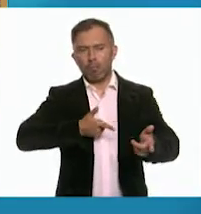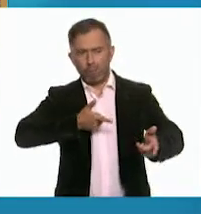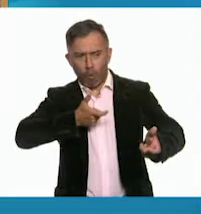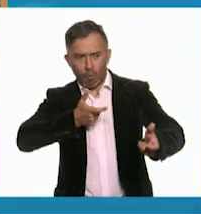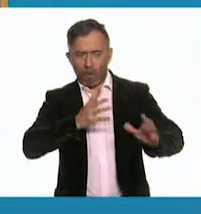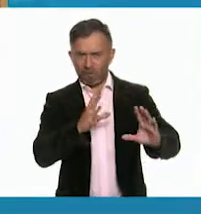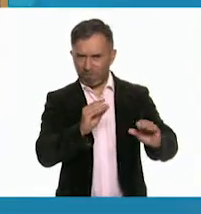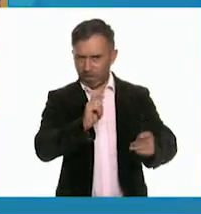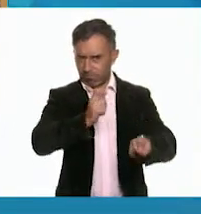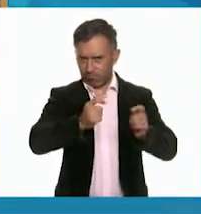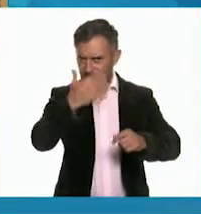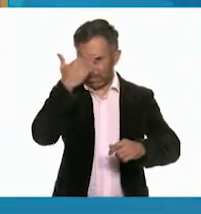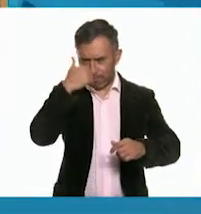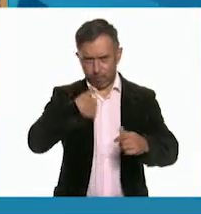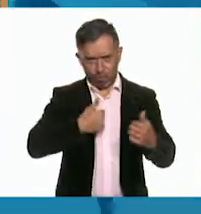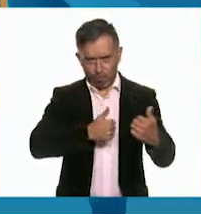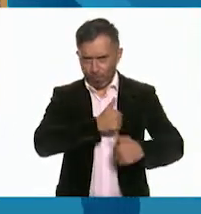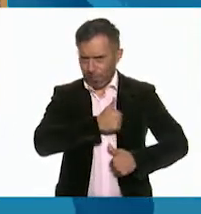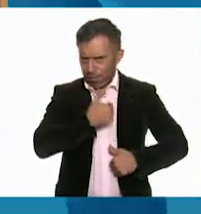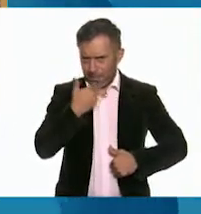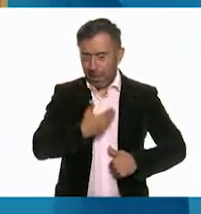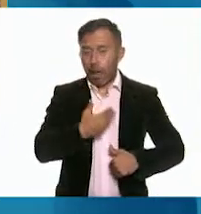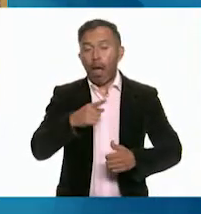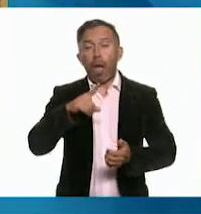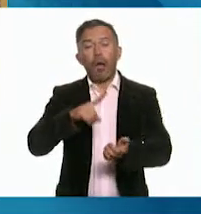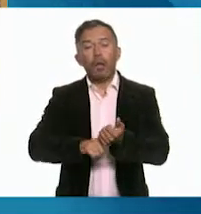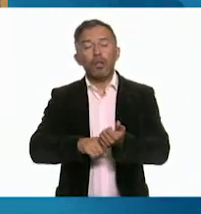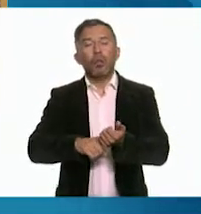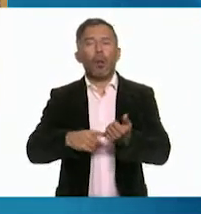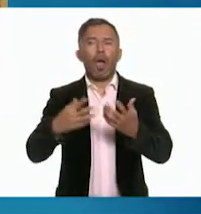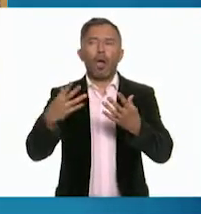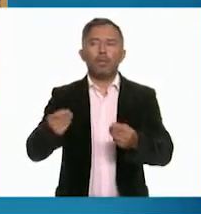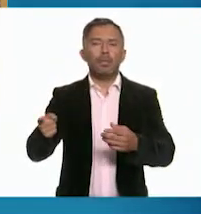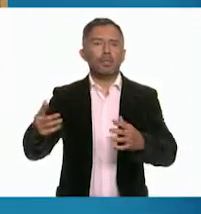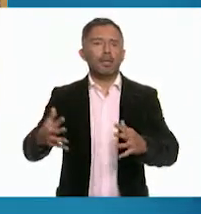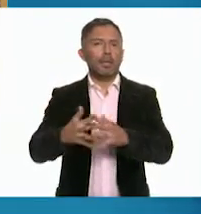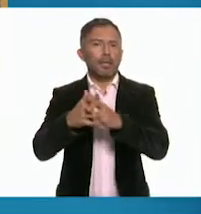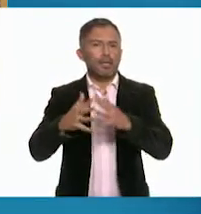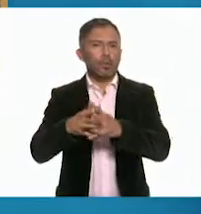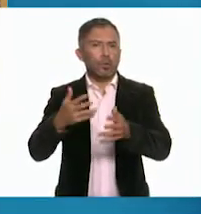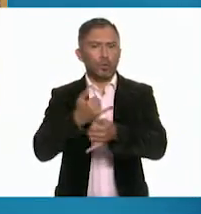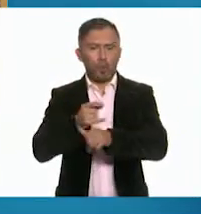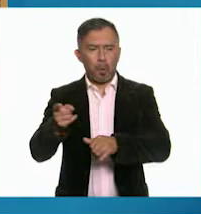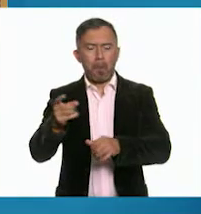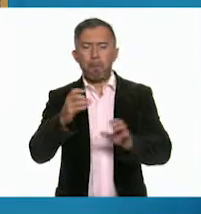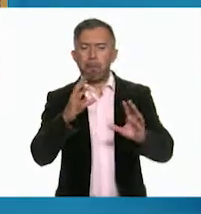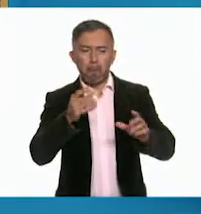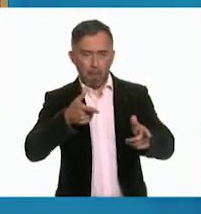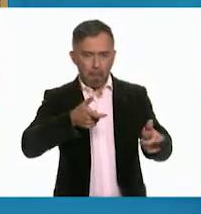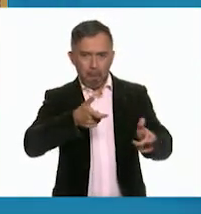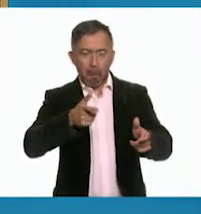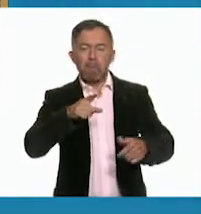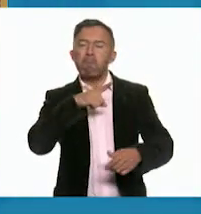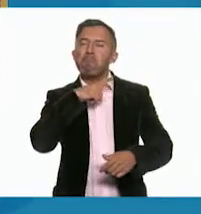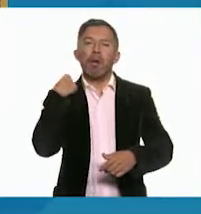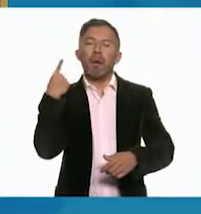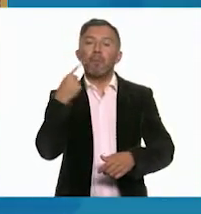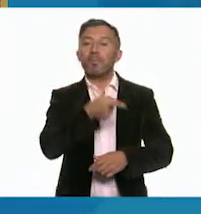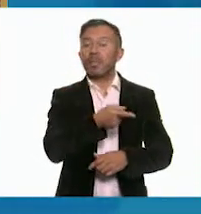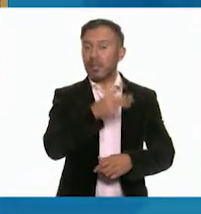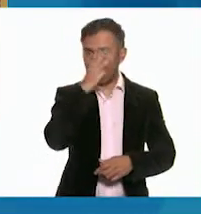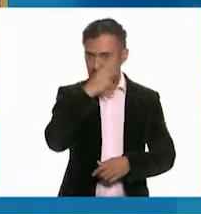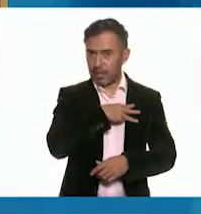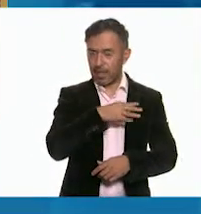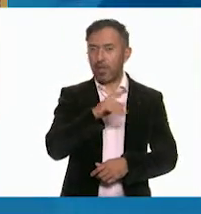militarmente, sucumbieron ante las decenas de miles del ejército insurgente. El testimonio del coronel Torcuato Trujillo